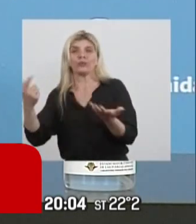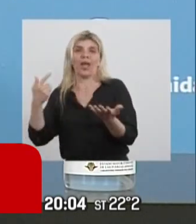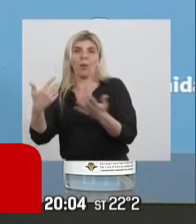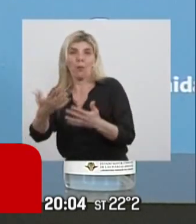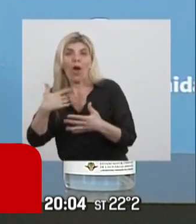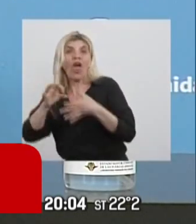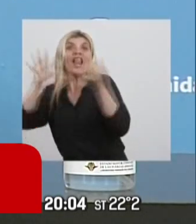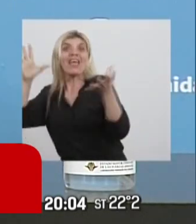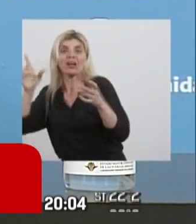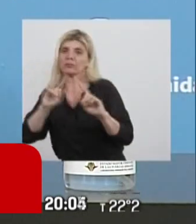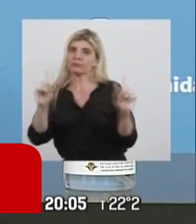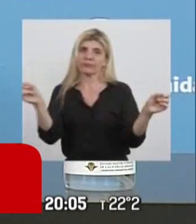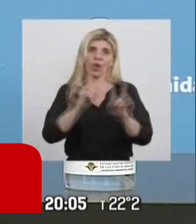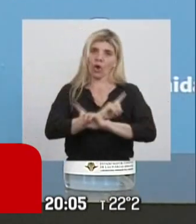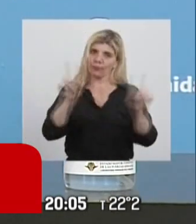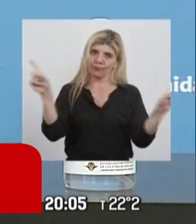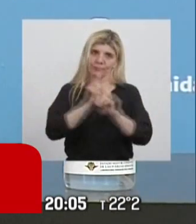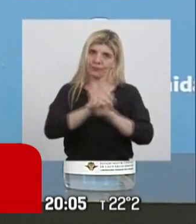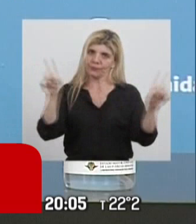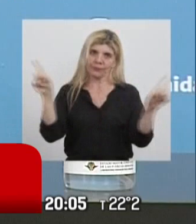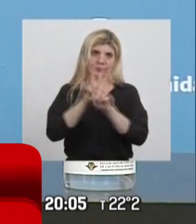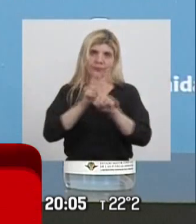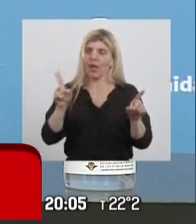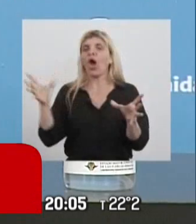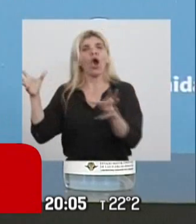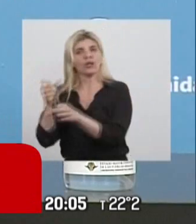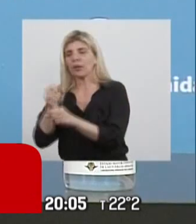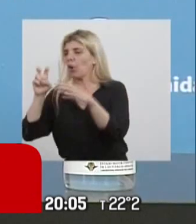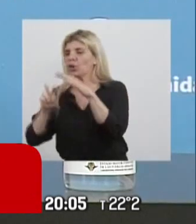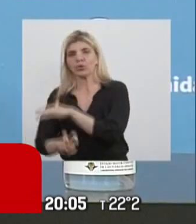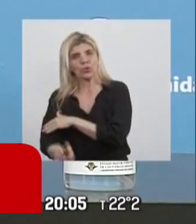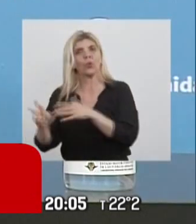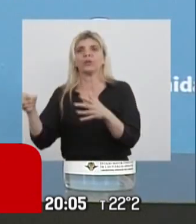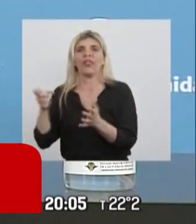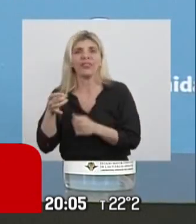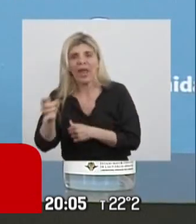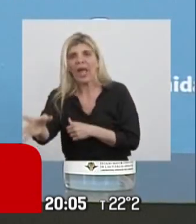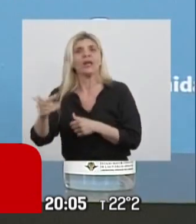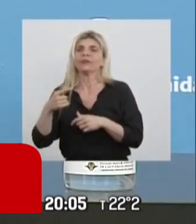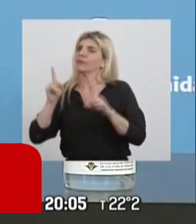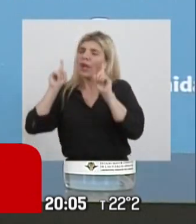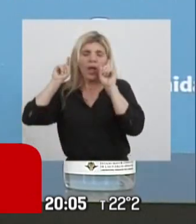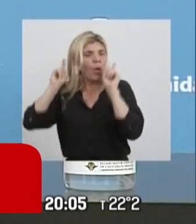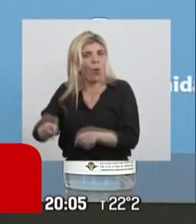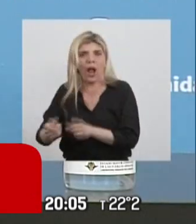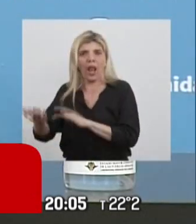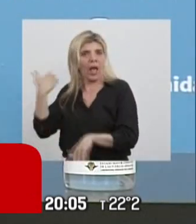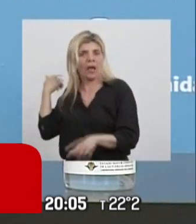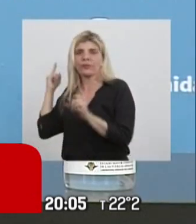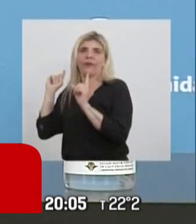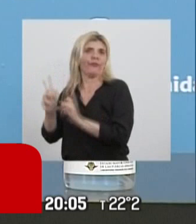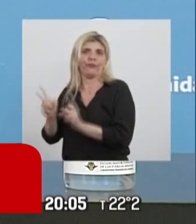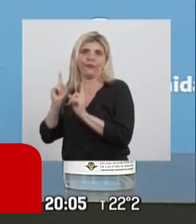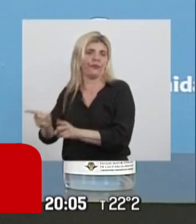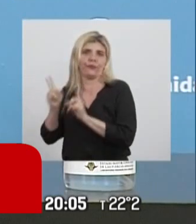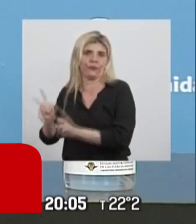transporte. La respuesta es no. El transporte seguirá exclusivamente al servicio de los que están